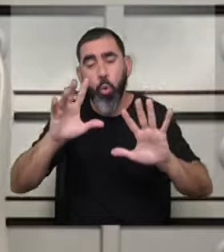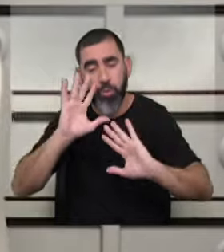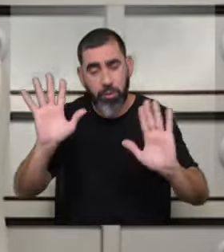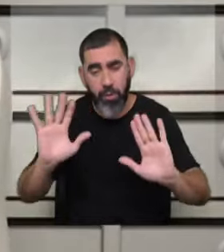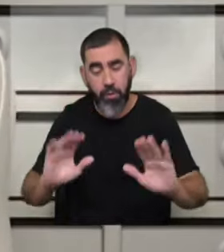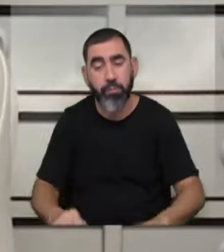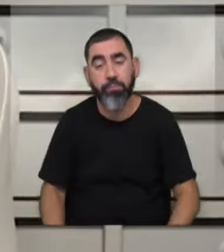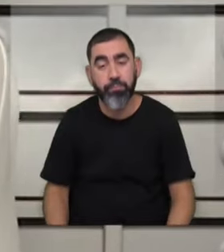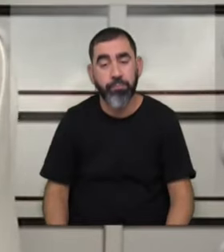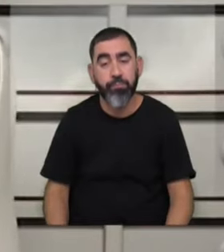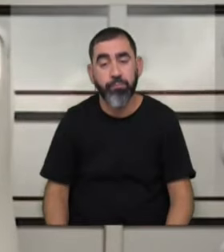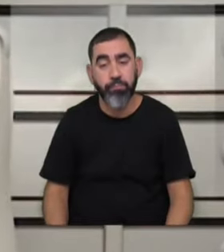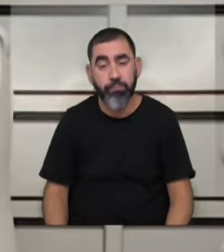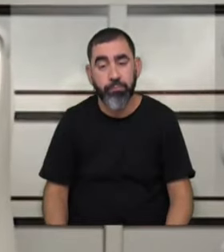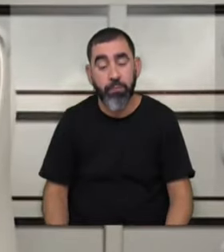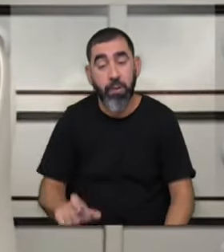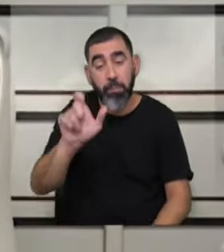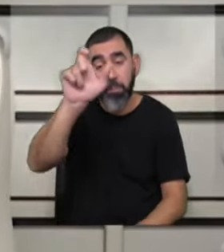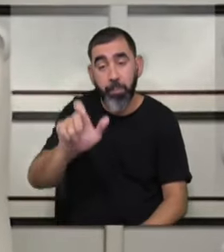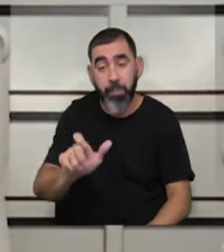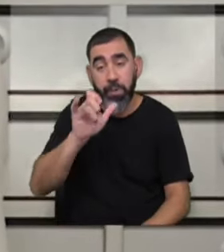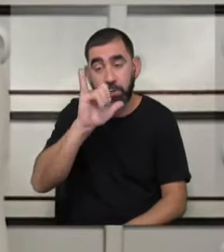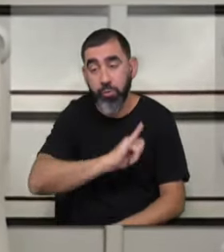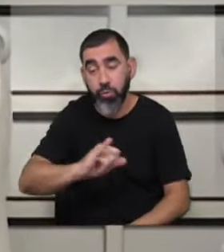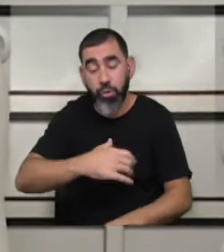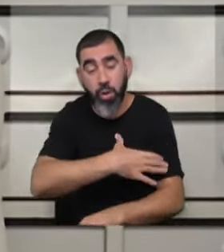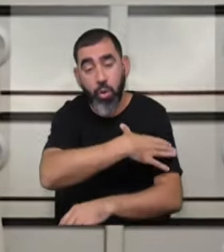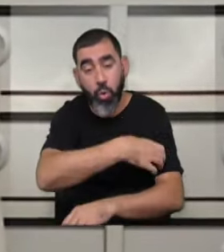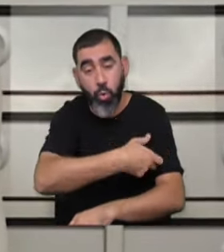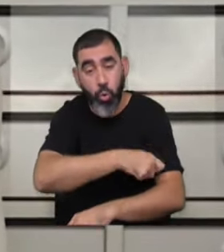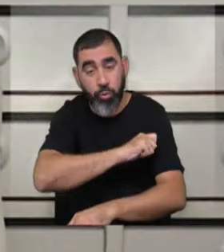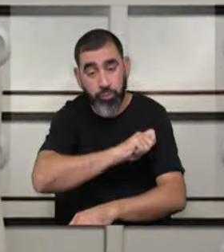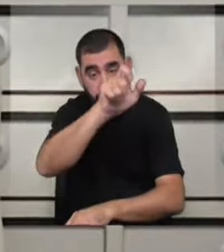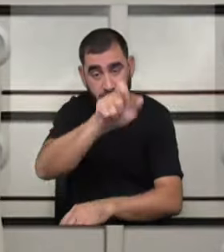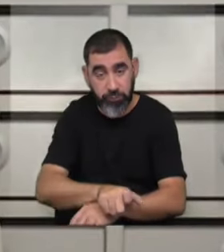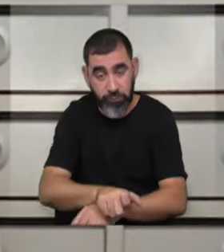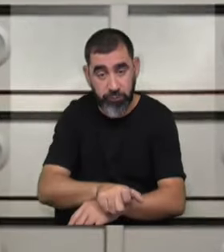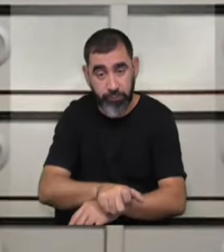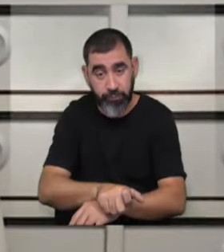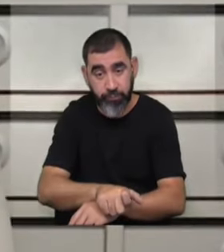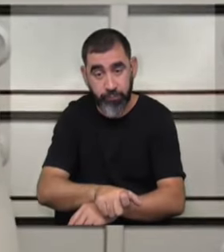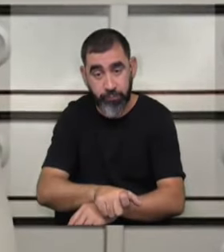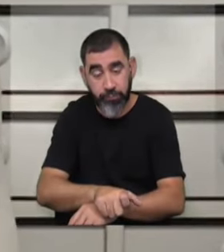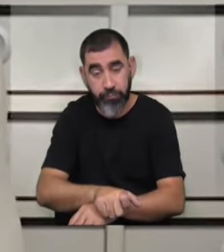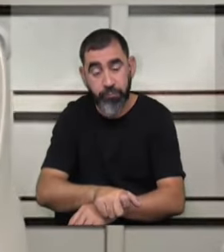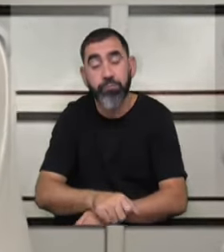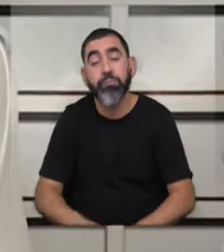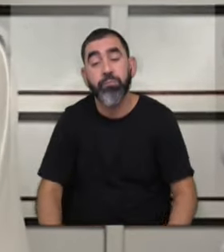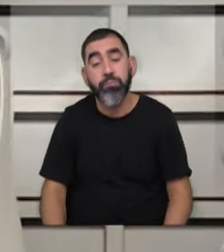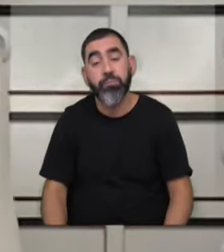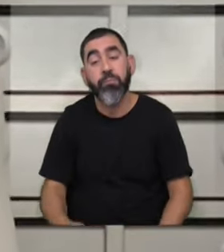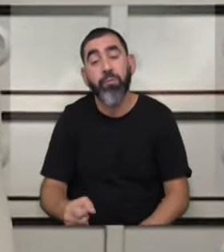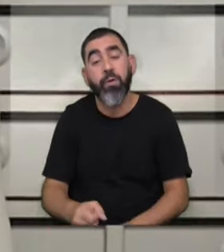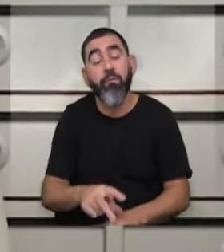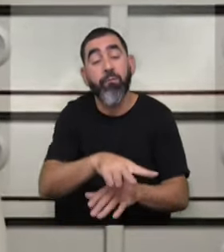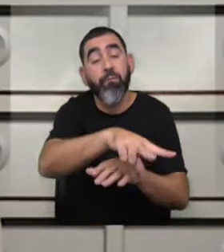19.580. Es decir, la persona que denunció al señor Orsi, o las personas que lo denunciaron, lo hicieron ante